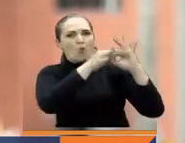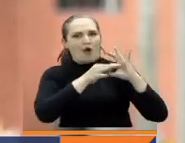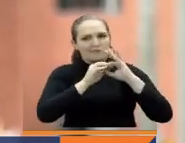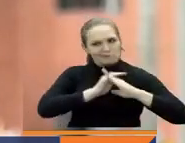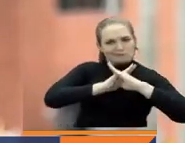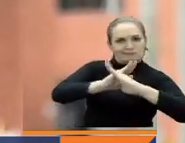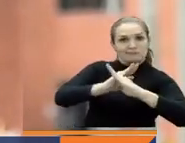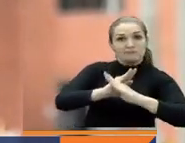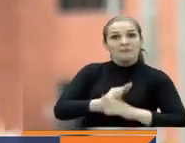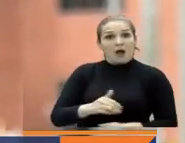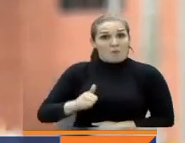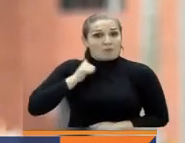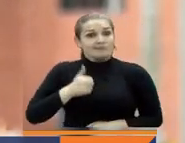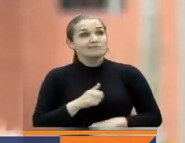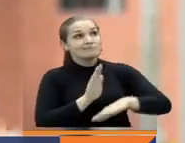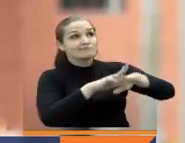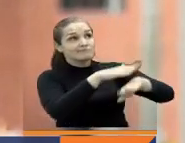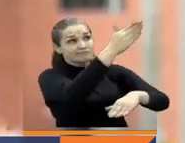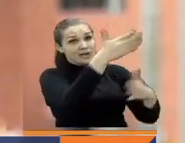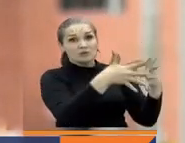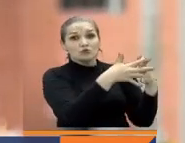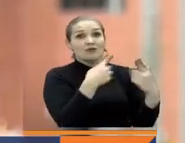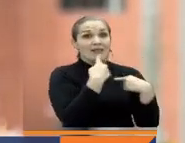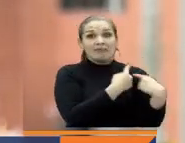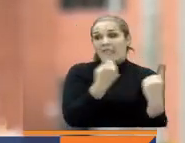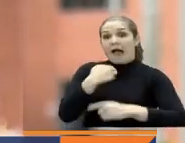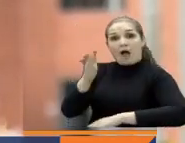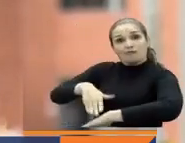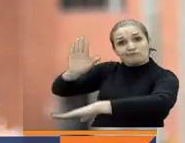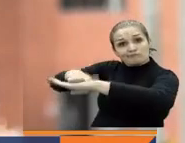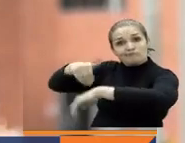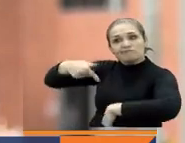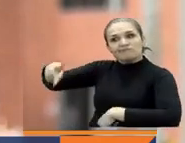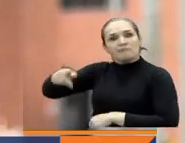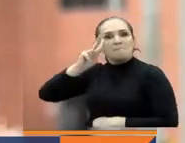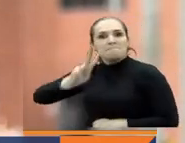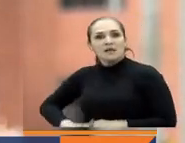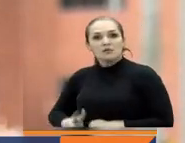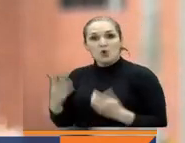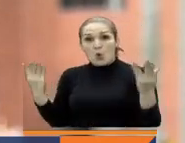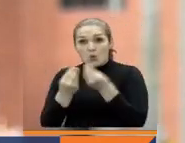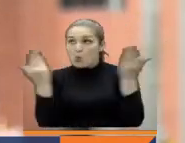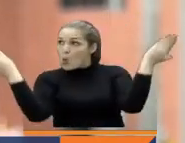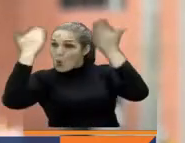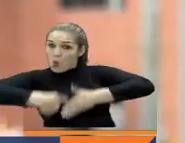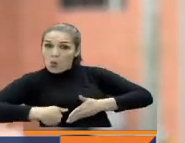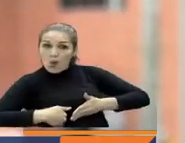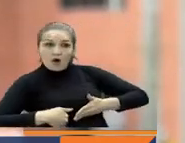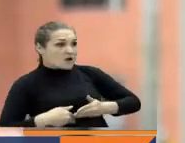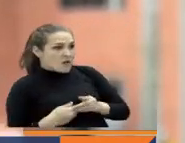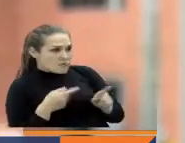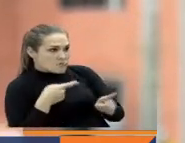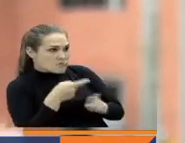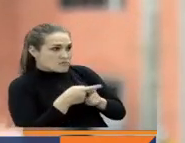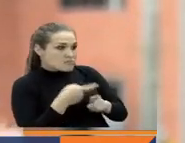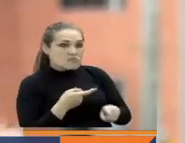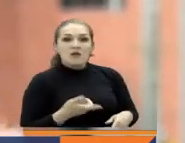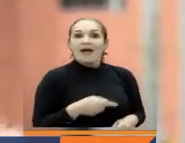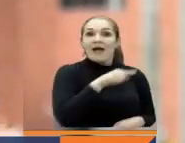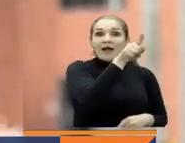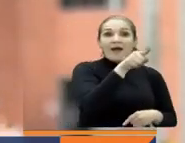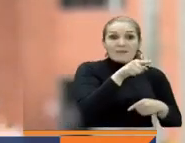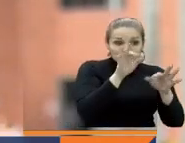que Estados Unidos haga un pronunciamiento serio sobre la situación de grupos al margen de la ley que se esconden en